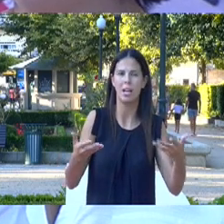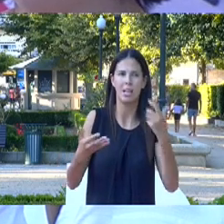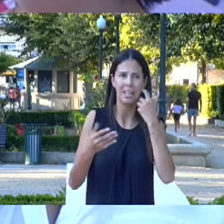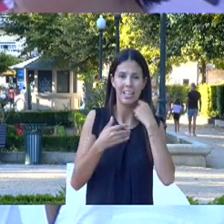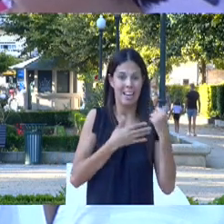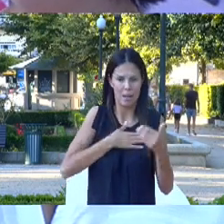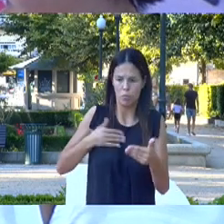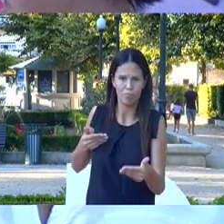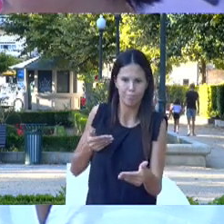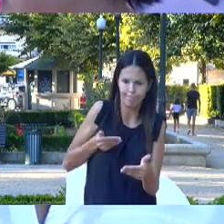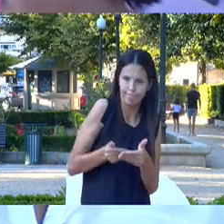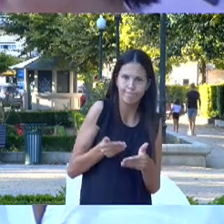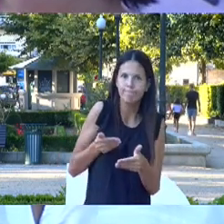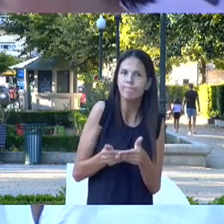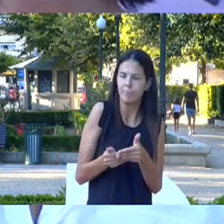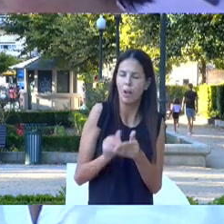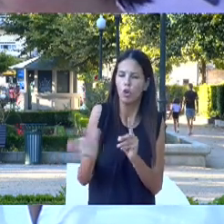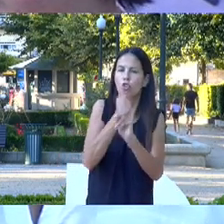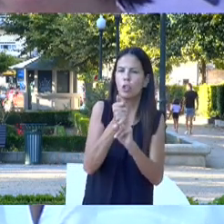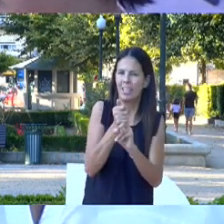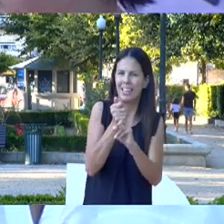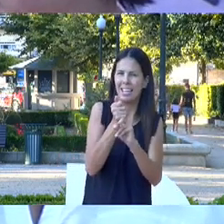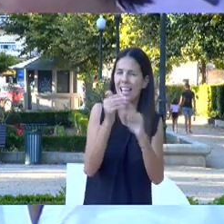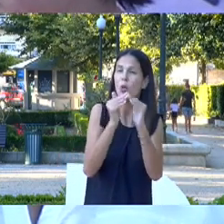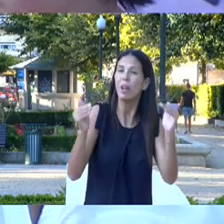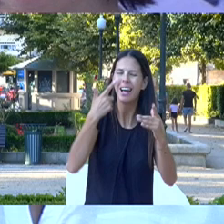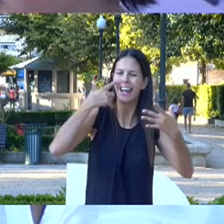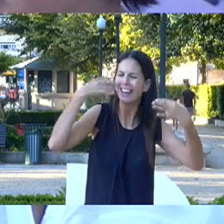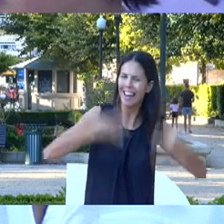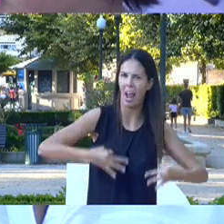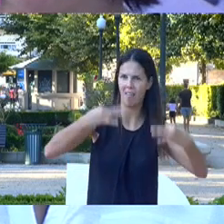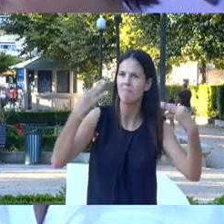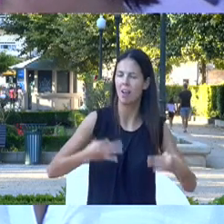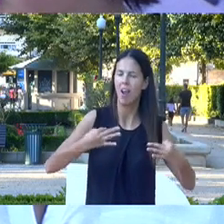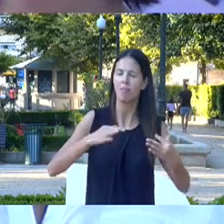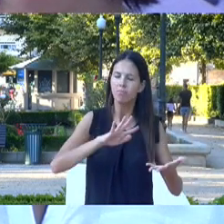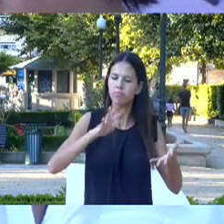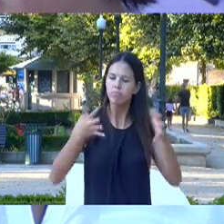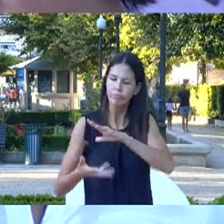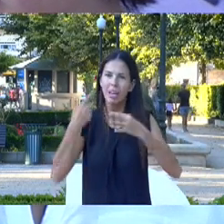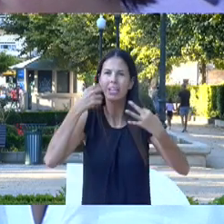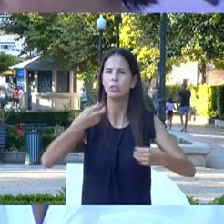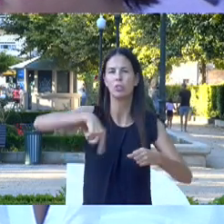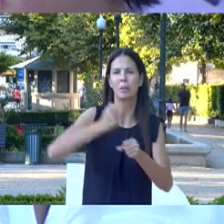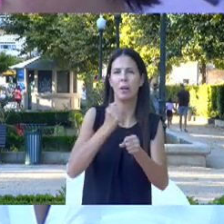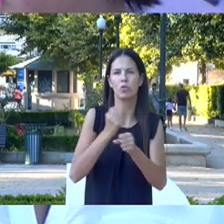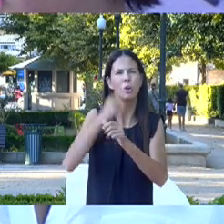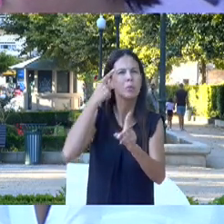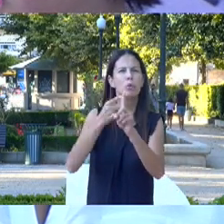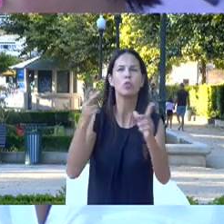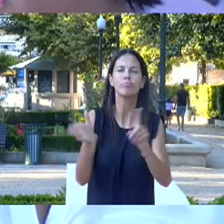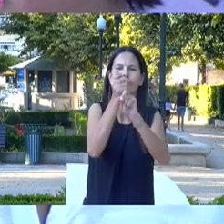que tarde, pois poidamos conseguir esa igualdade real e efectiva e que traballemos todos para unha sociedade mellor.